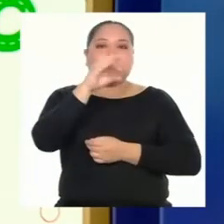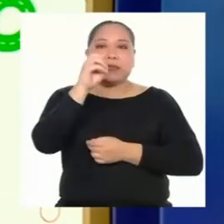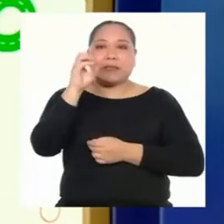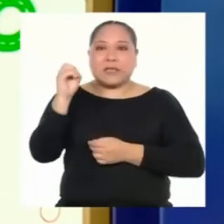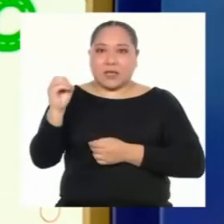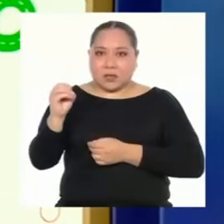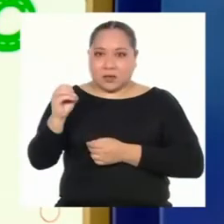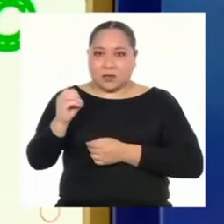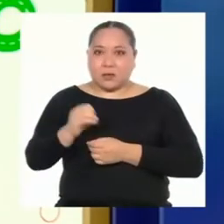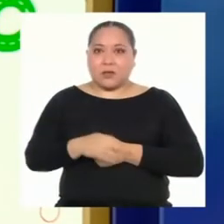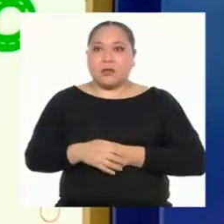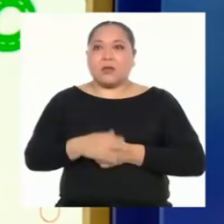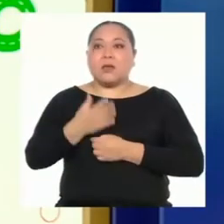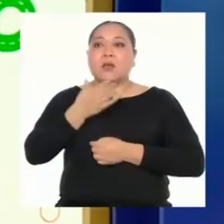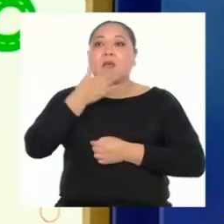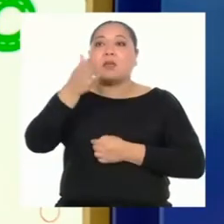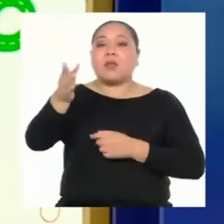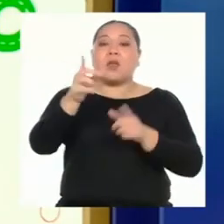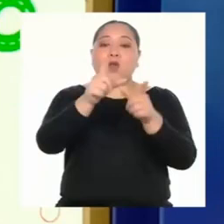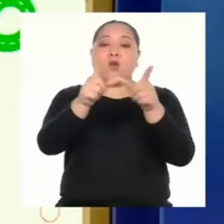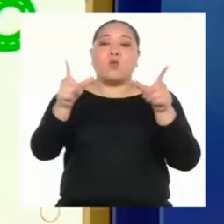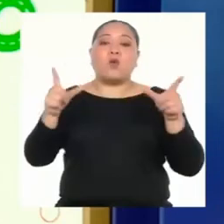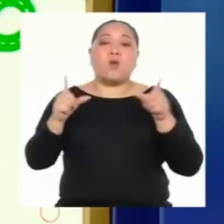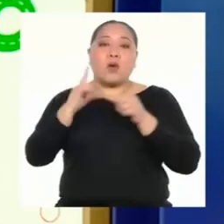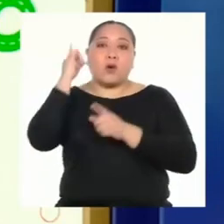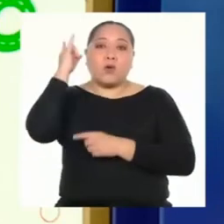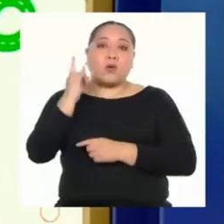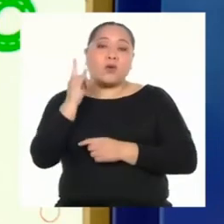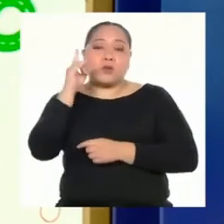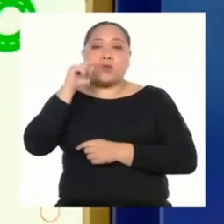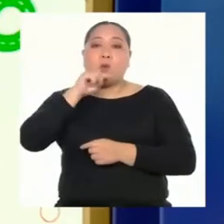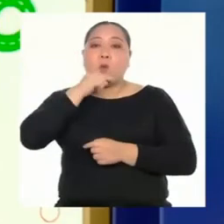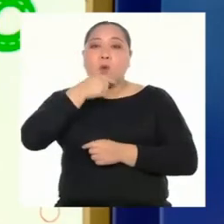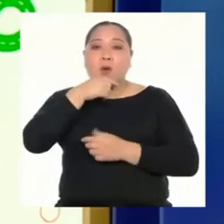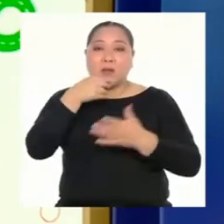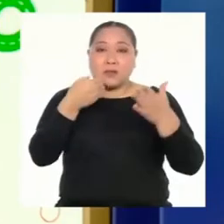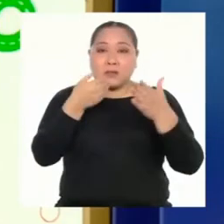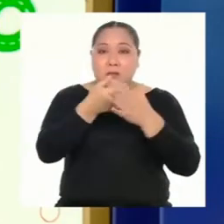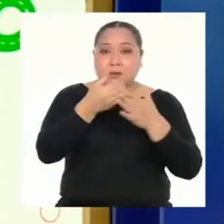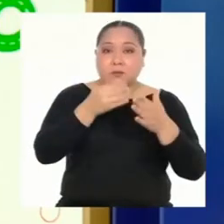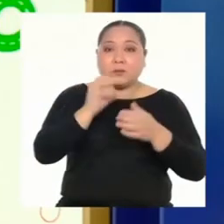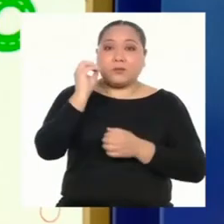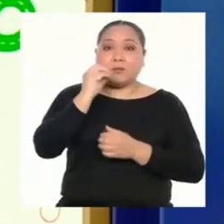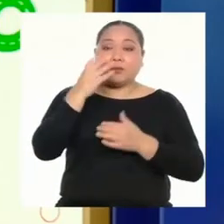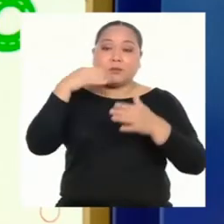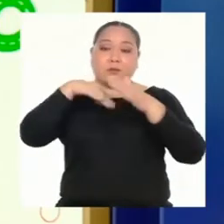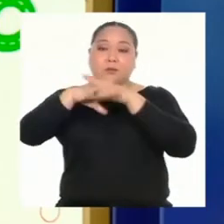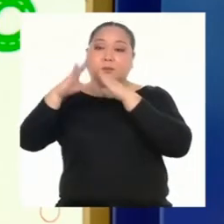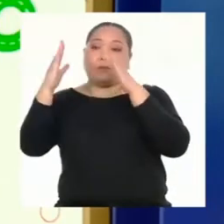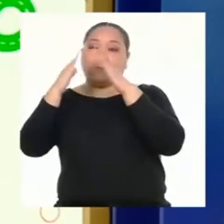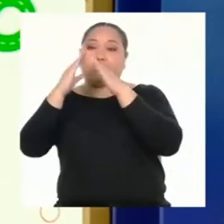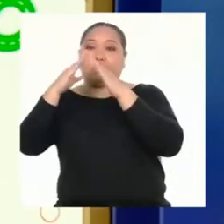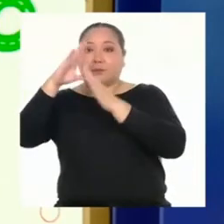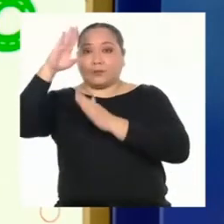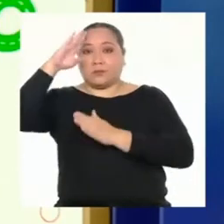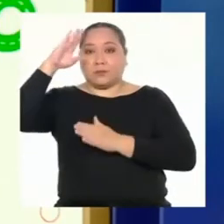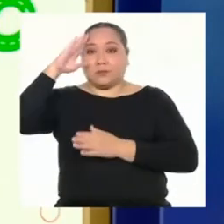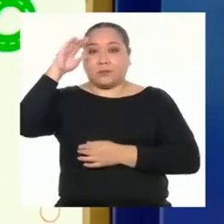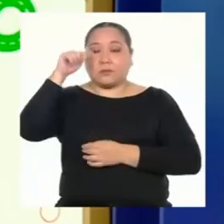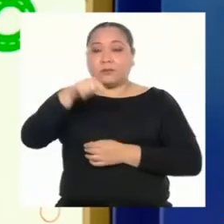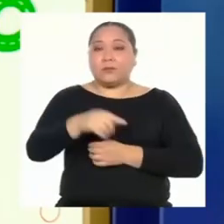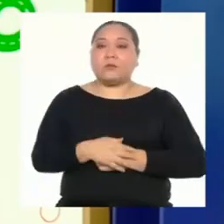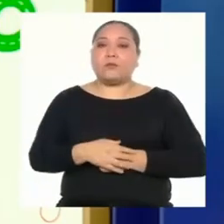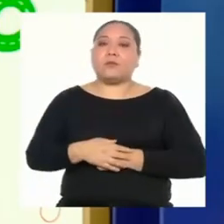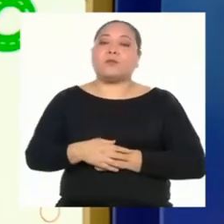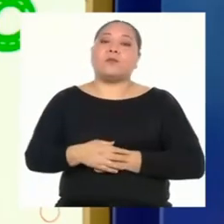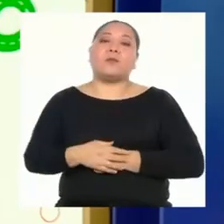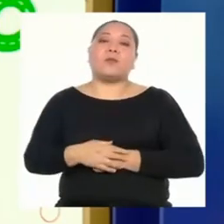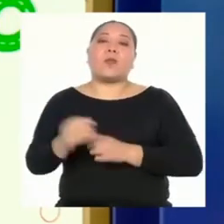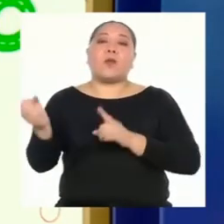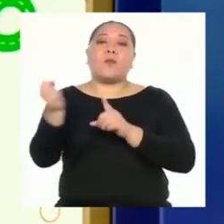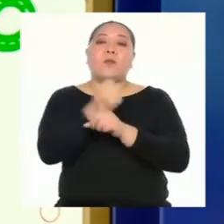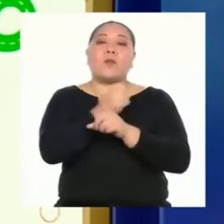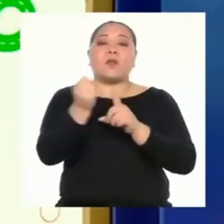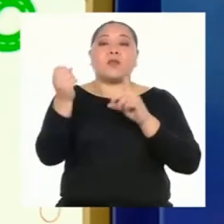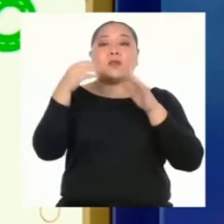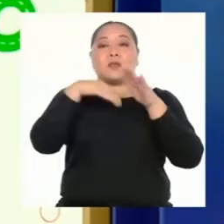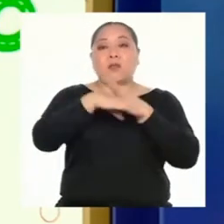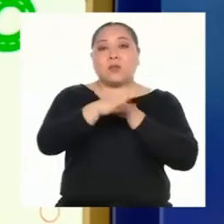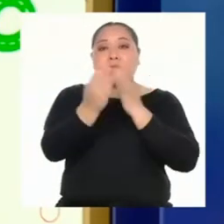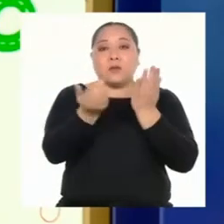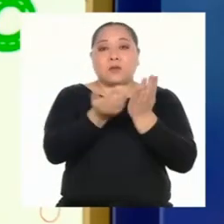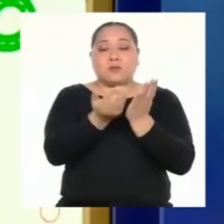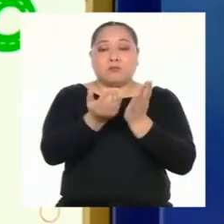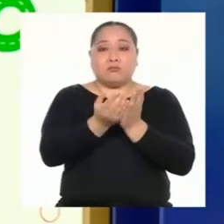100, recurriendo al Centro de Emergencia Mujer más cercano o a la comisaría. Para casos de violencia en la